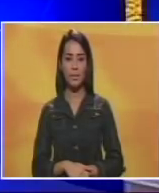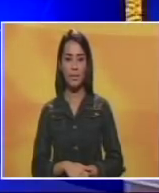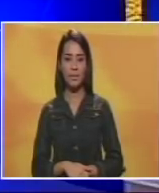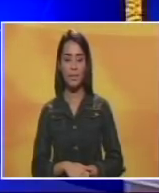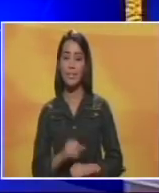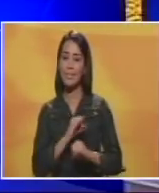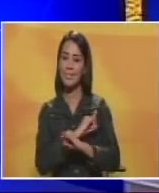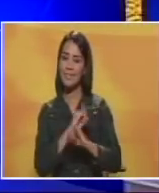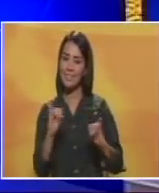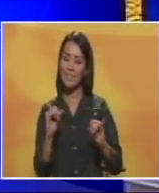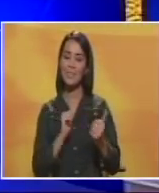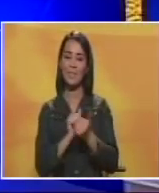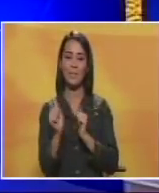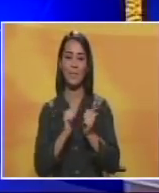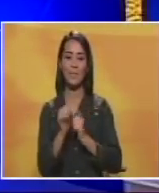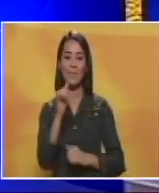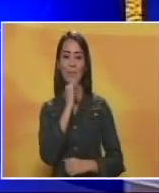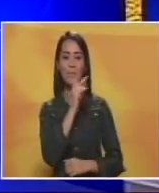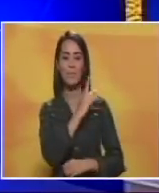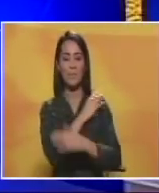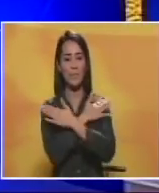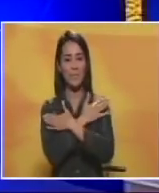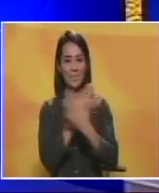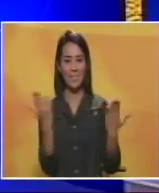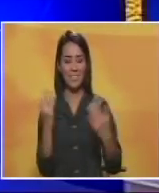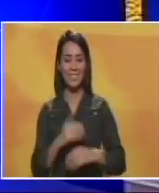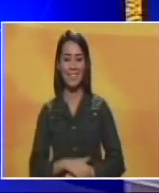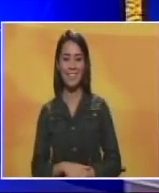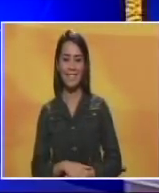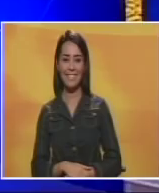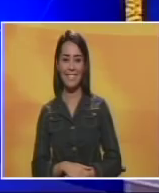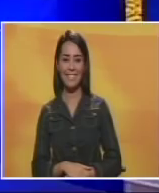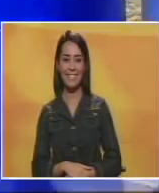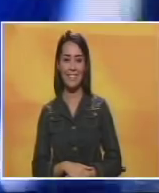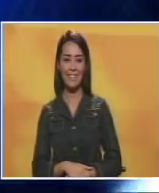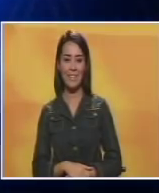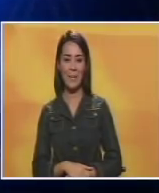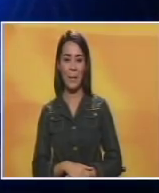Amigos, hasta aquí los deportes en su noticiero Venevisión. Un fuerte abrazo para todos.